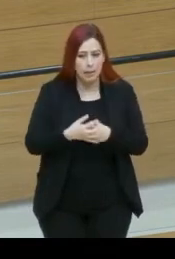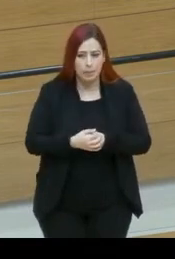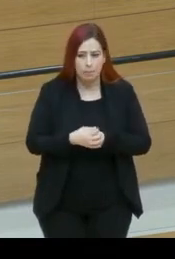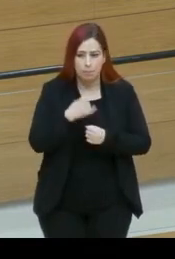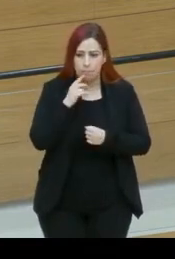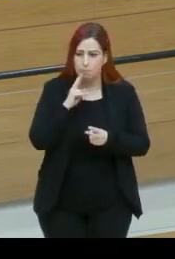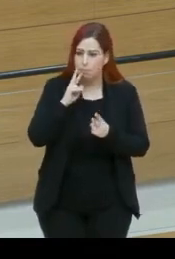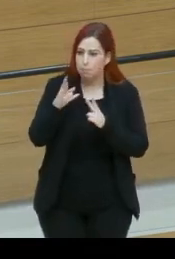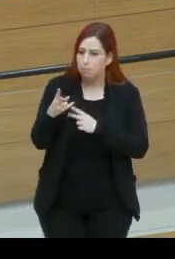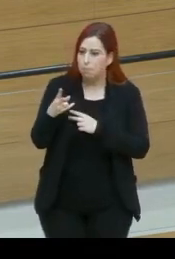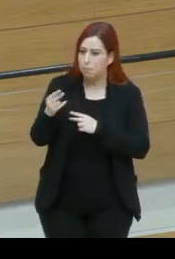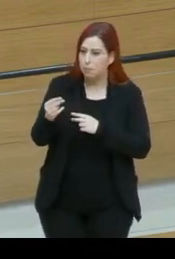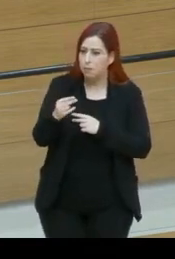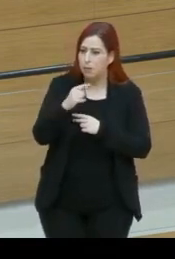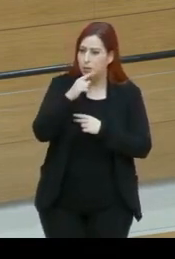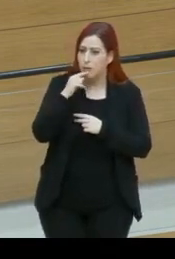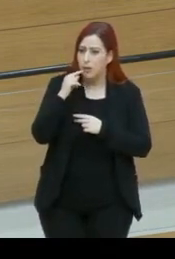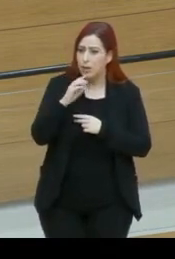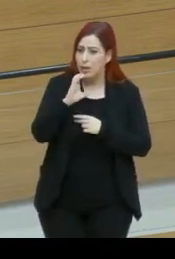No.